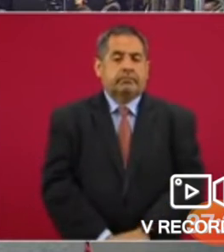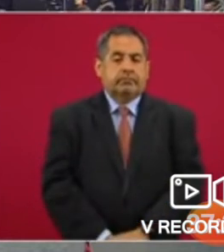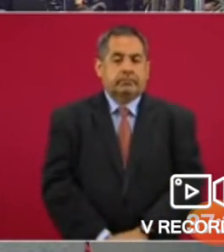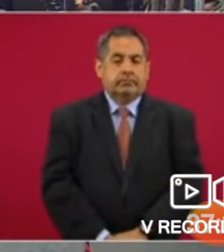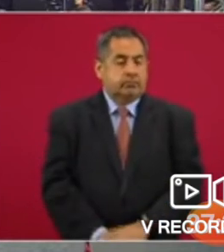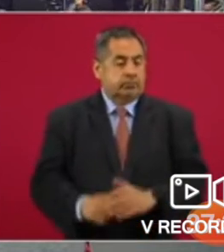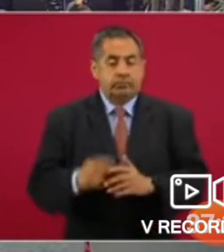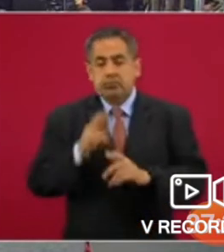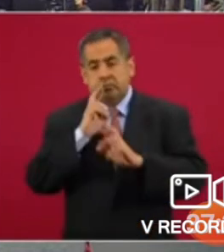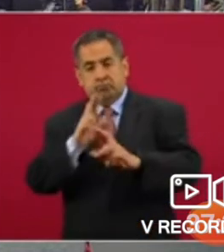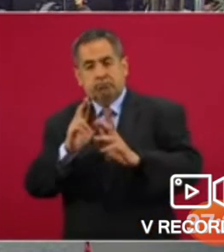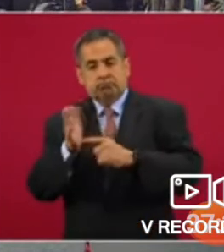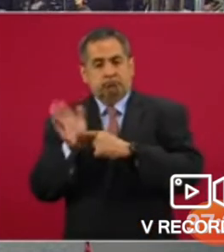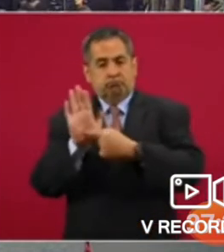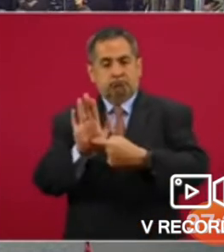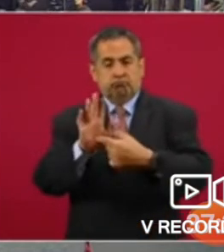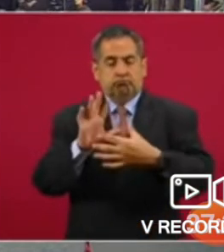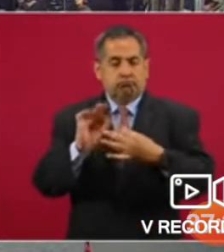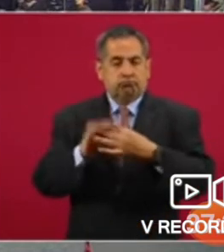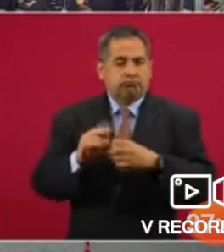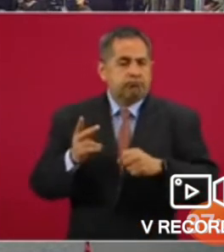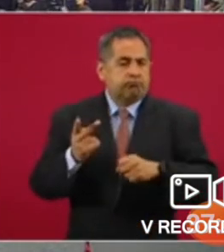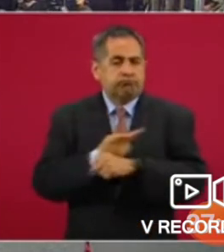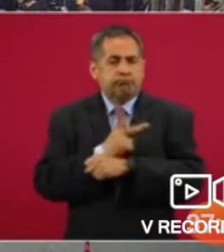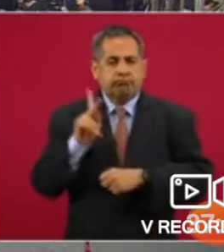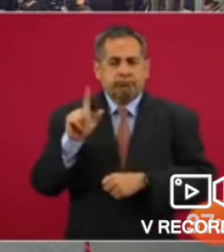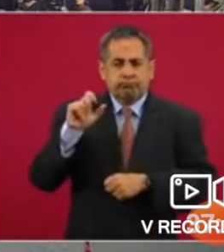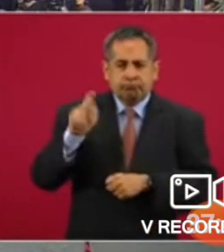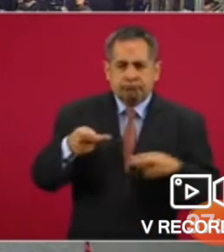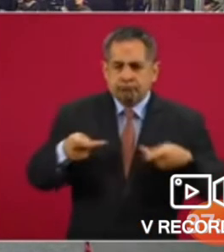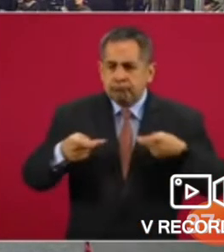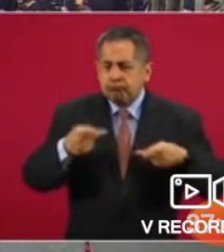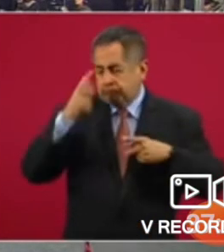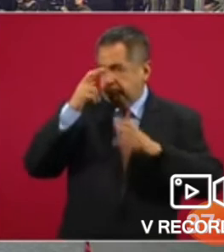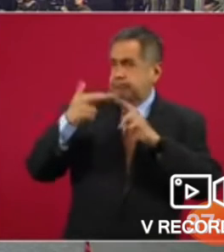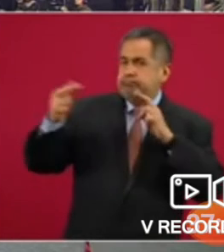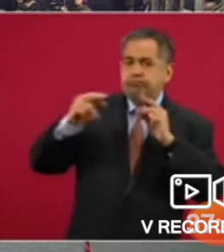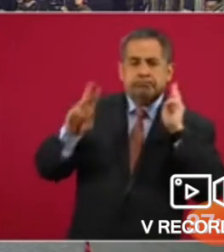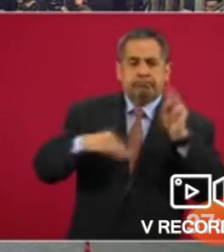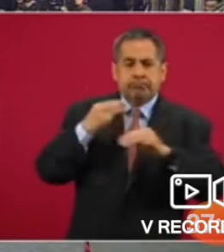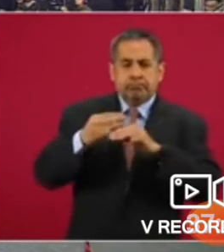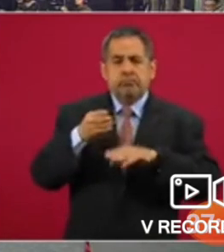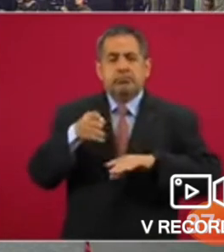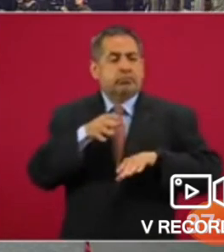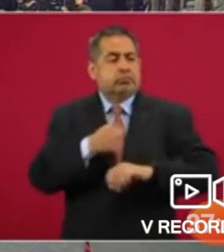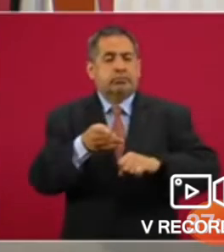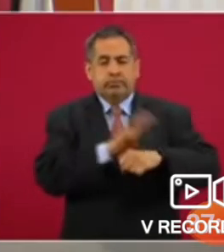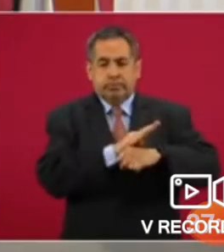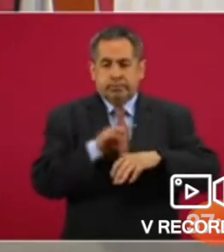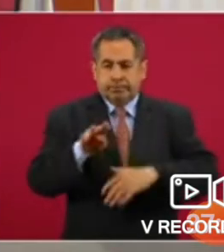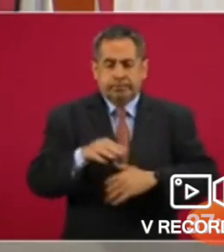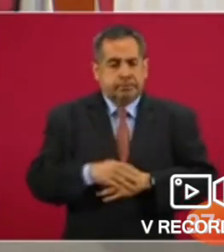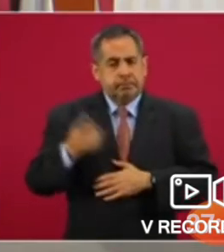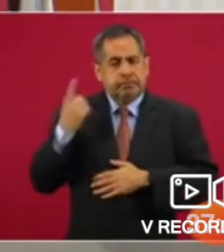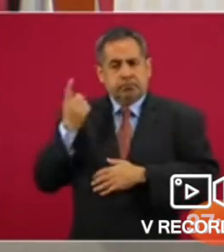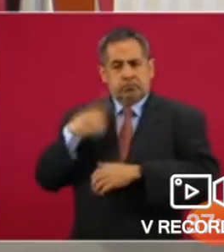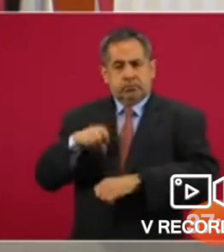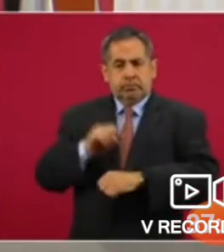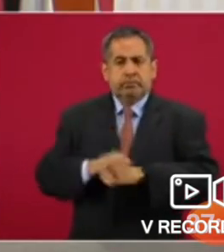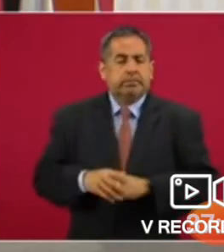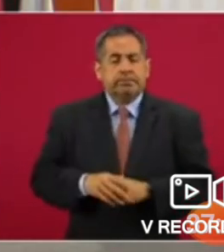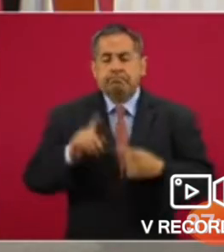Presento el reporte correspondiente a nuestra estrategia de política exterior contra el COVID-19 de la última semana.